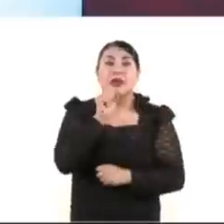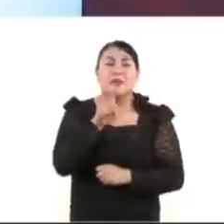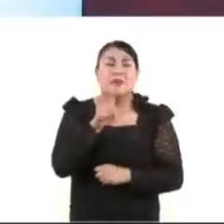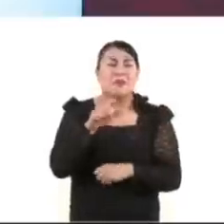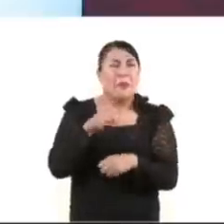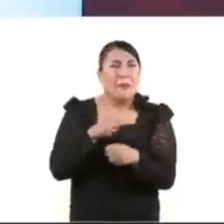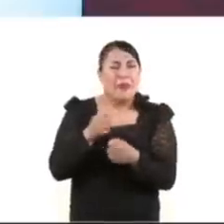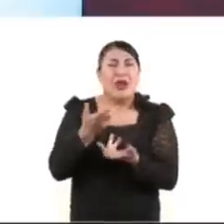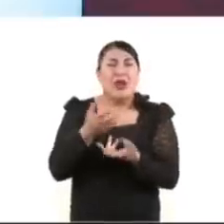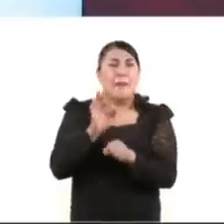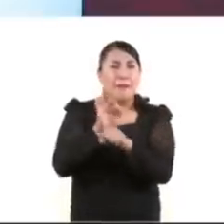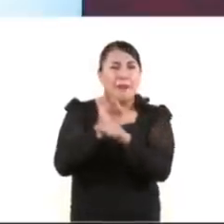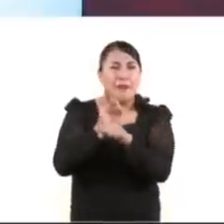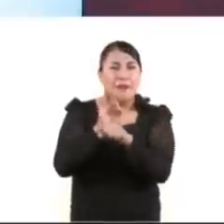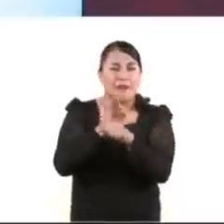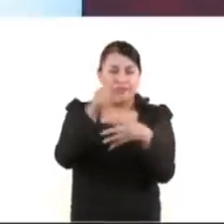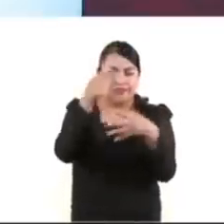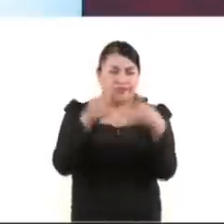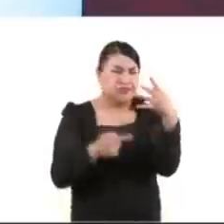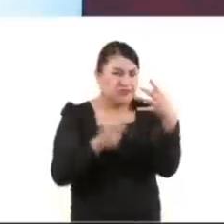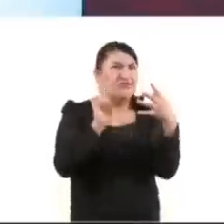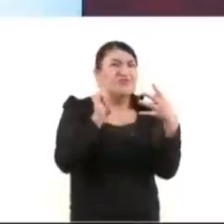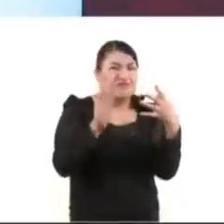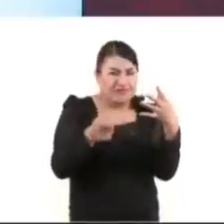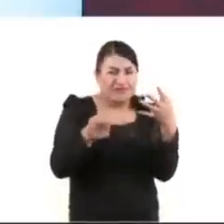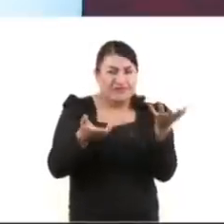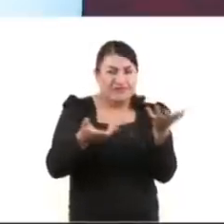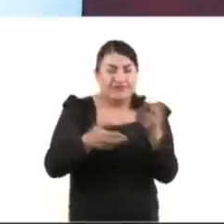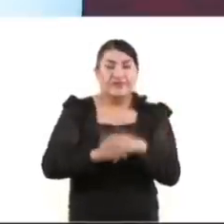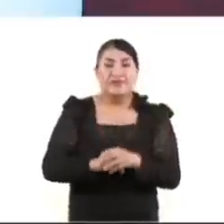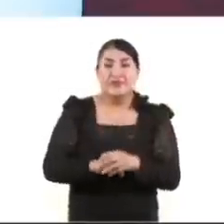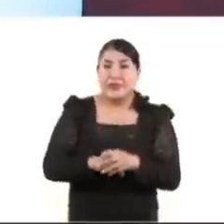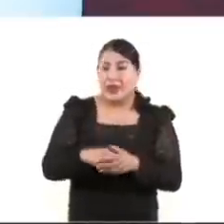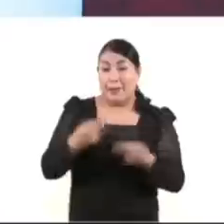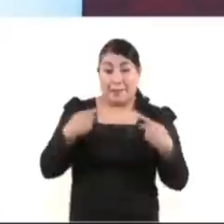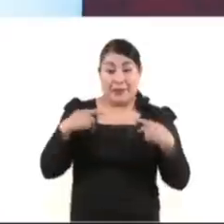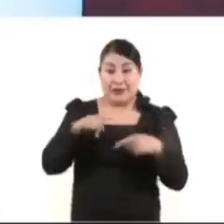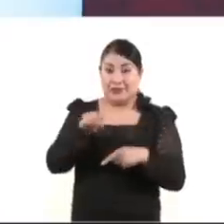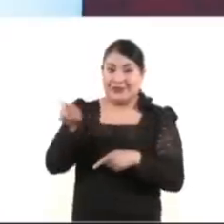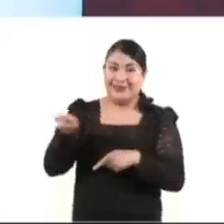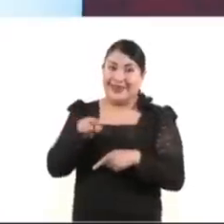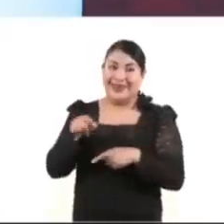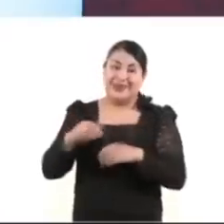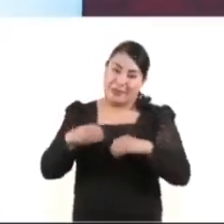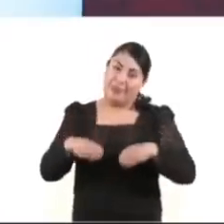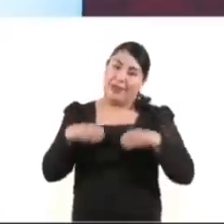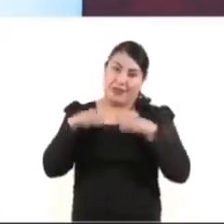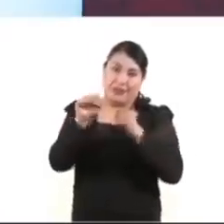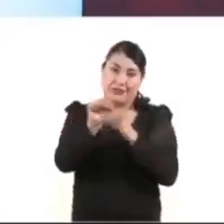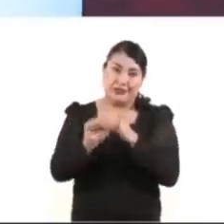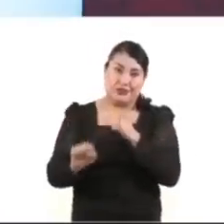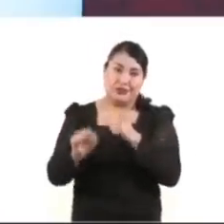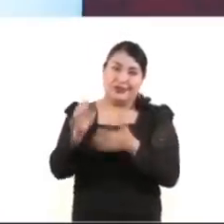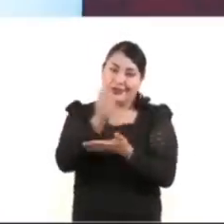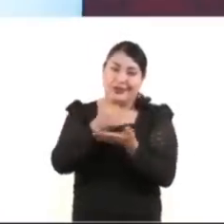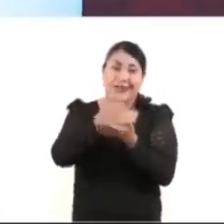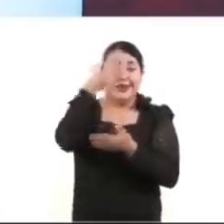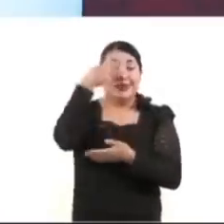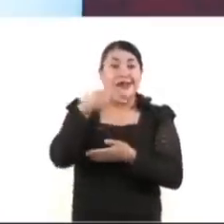beneficios que se tendrán para la la población de la zona sur de la ciudad principalmente